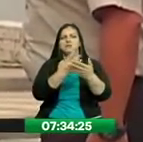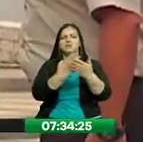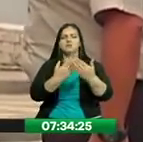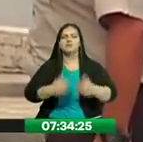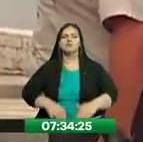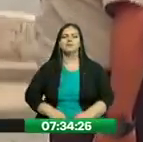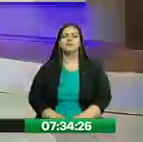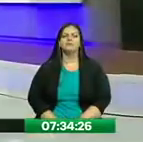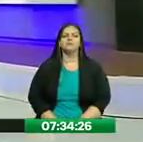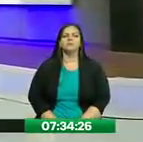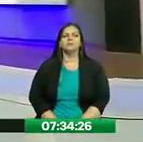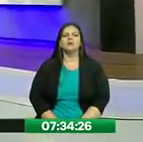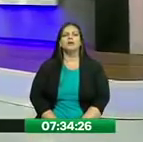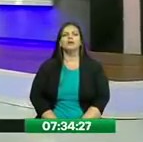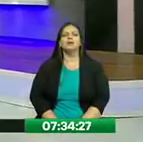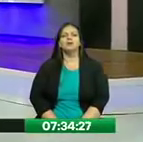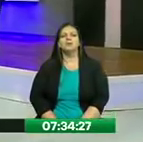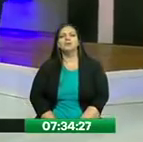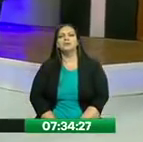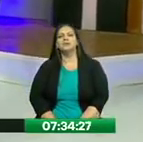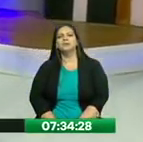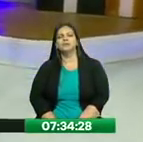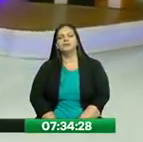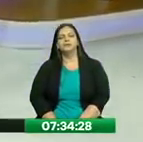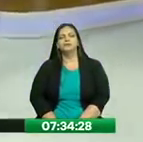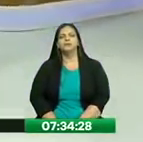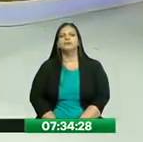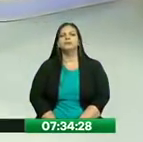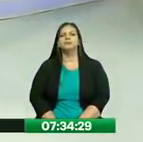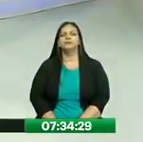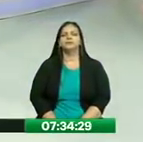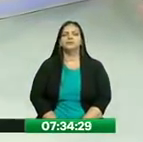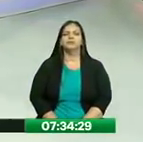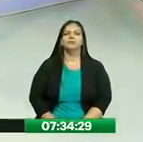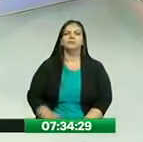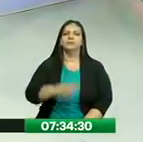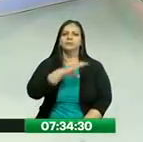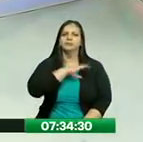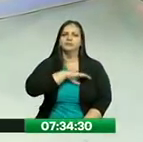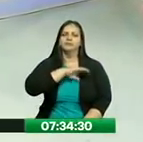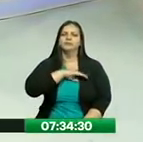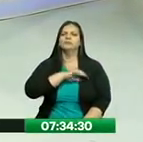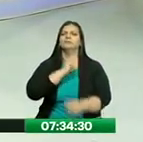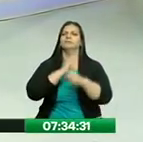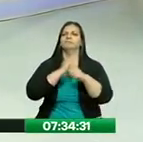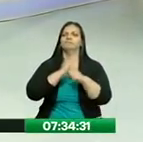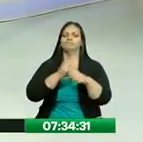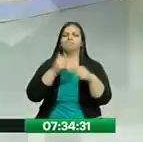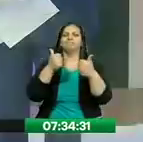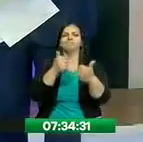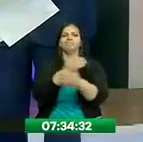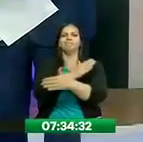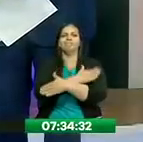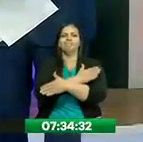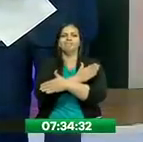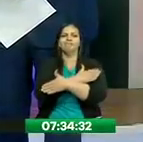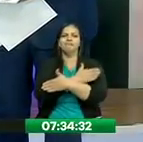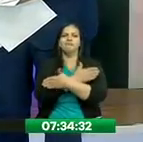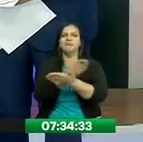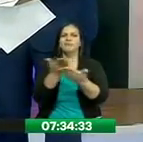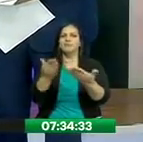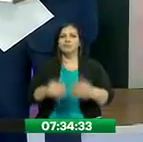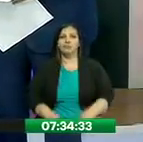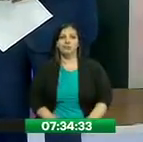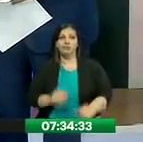Salazar. Muy bien, felicitaciones entonces a estos valerosos gendarmes que exponieron y arriesgaron sus